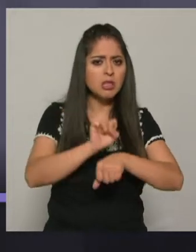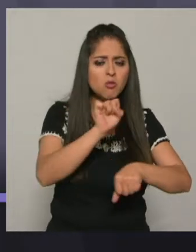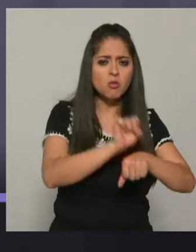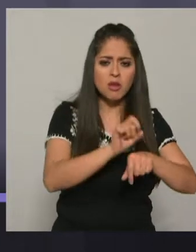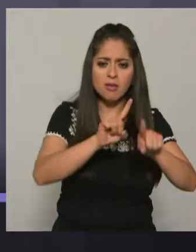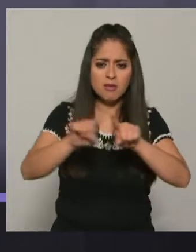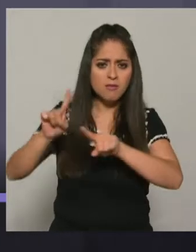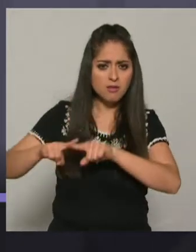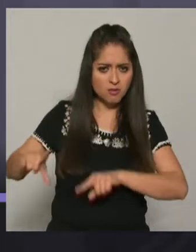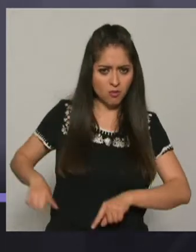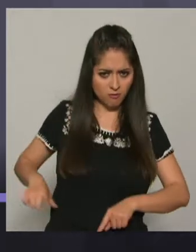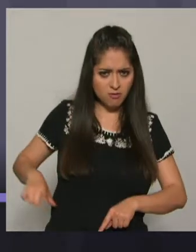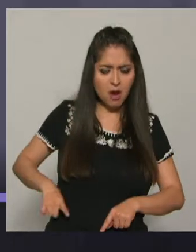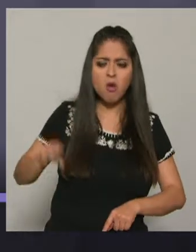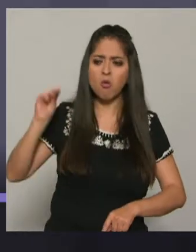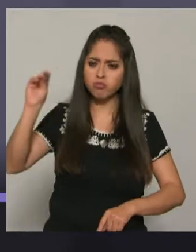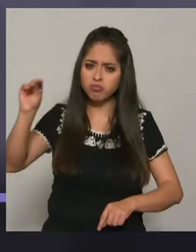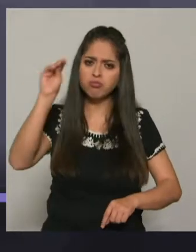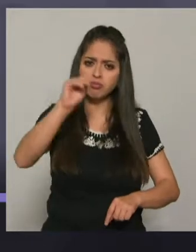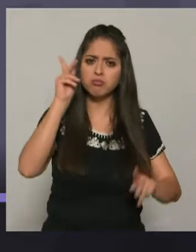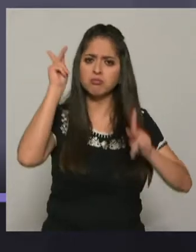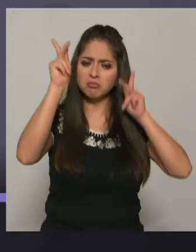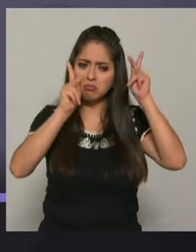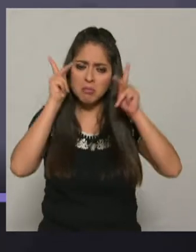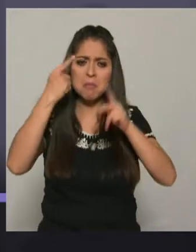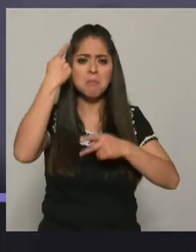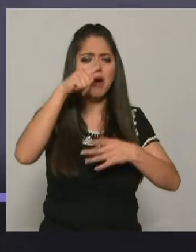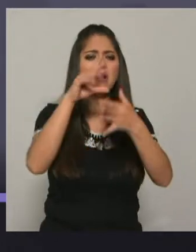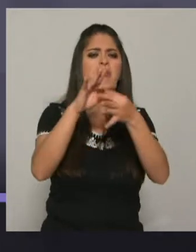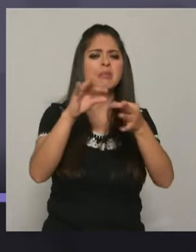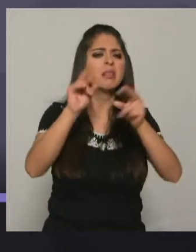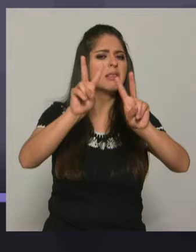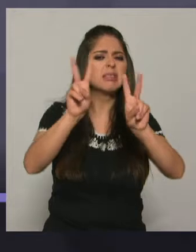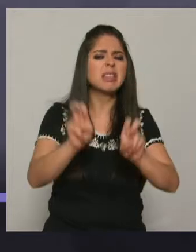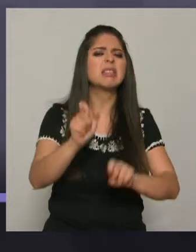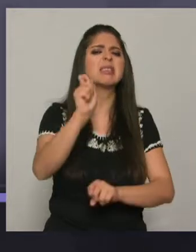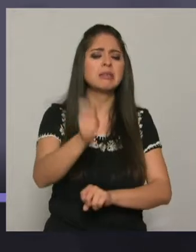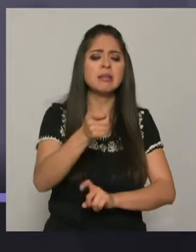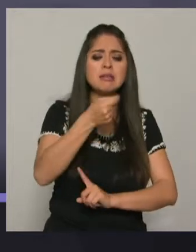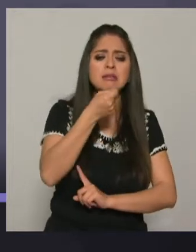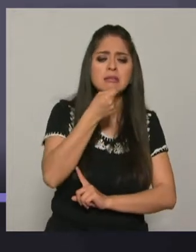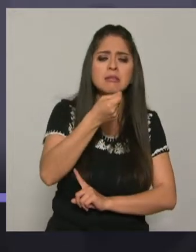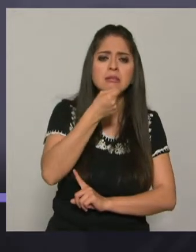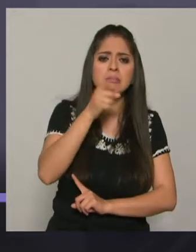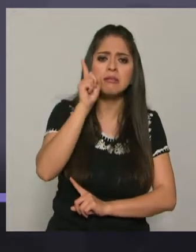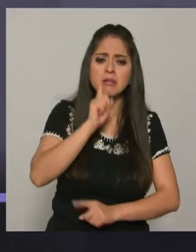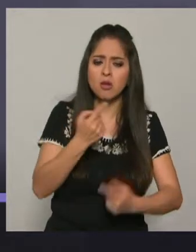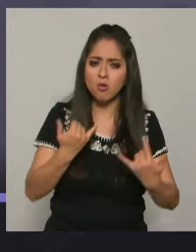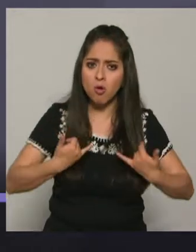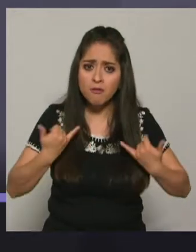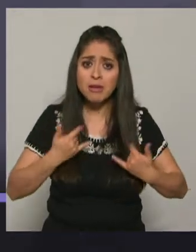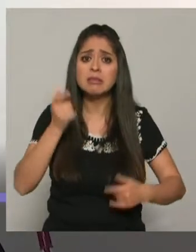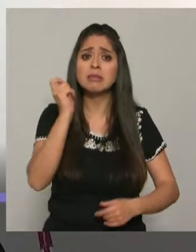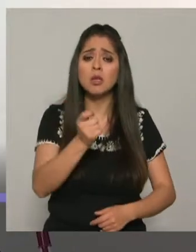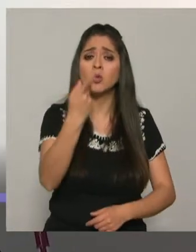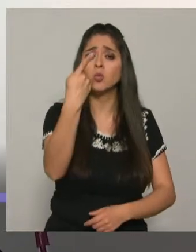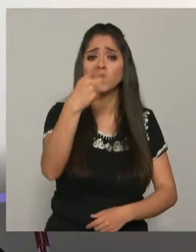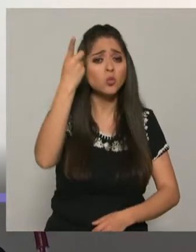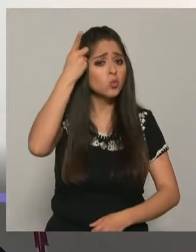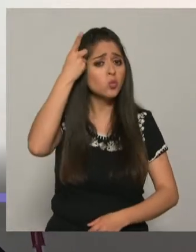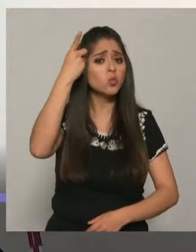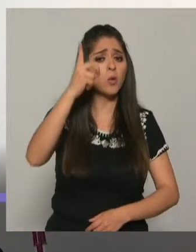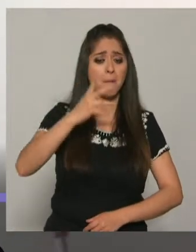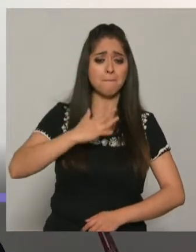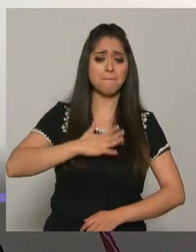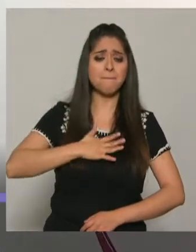eso. Hablamos de que los niños, las niñas y los adolescentes son los que son dueños de su destino y que tenemos